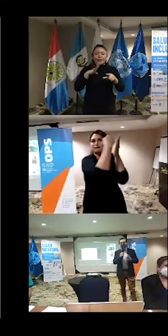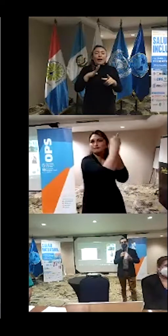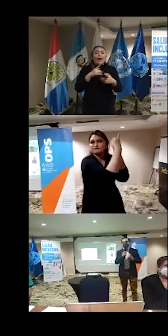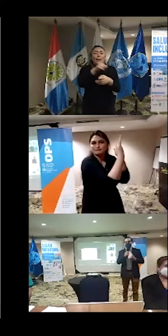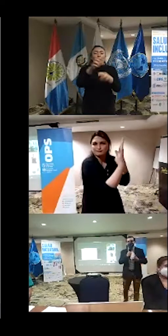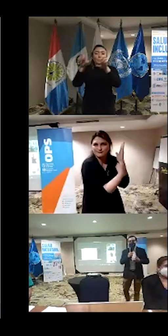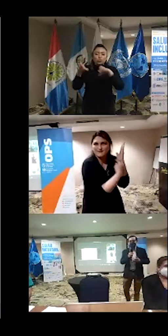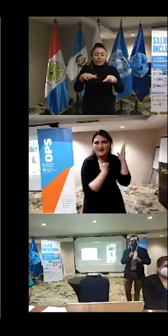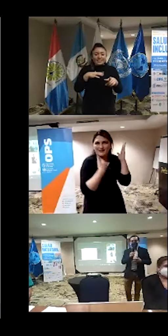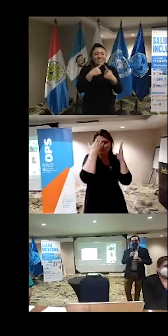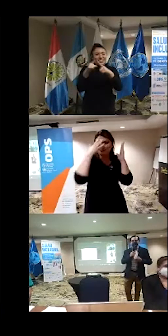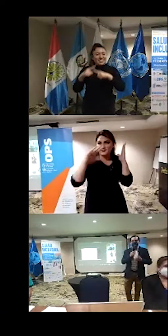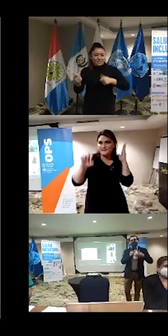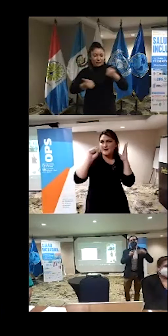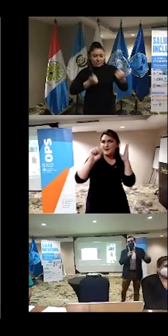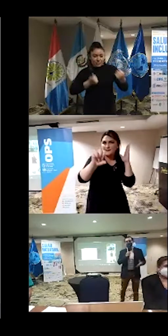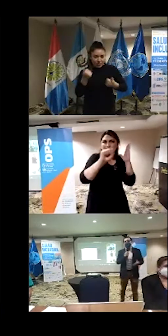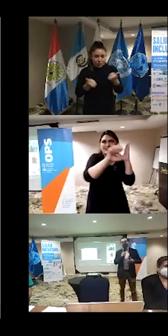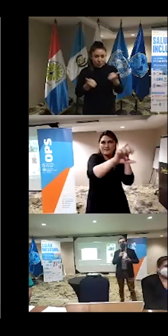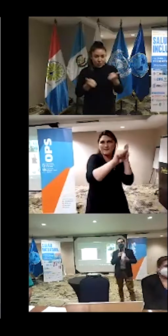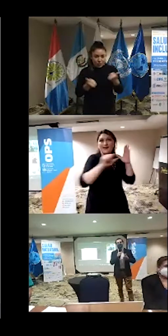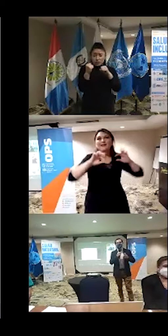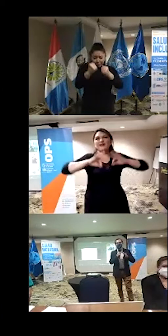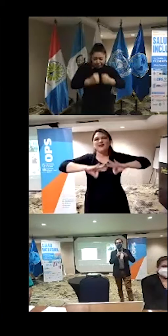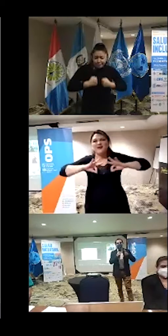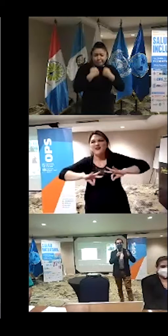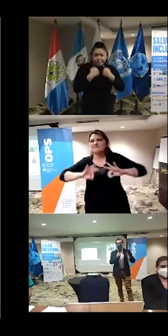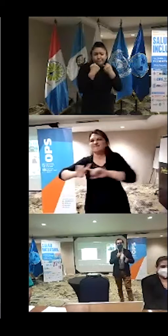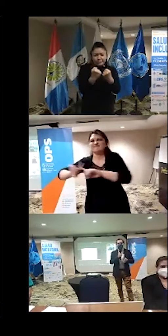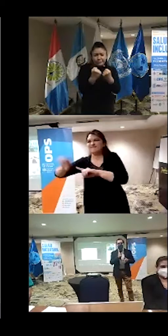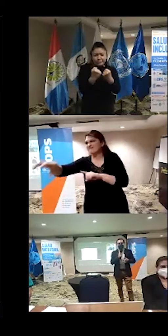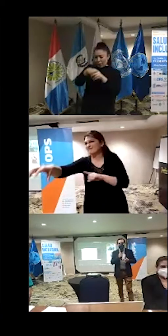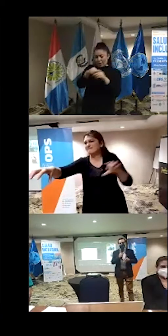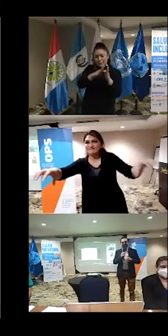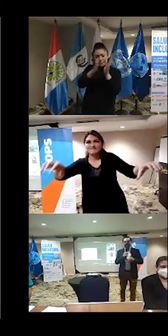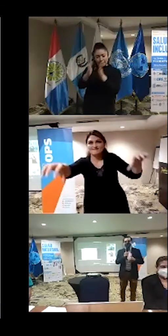distintos registros administrativos. Se está haciendo ese esfuerzo de incluir, de ser parte de esta mesa.